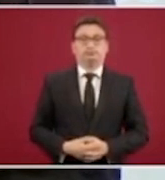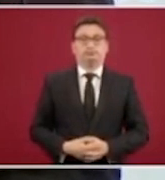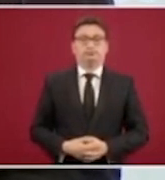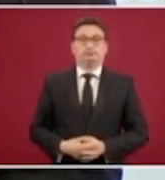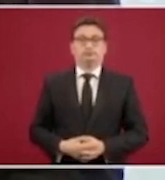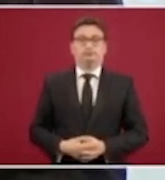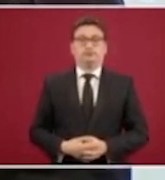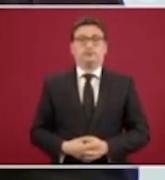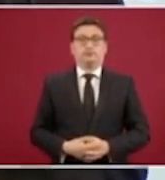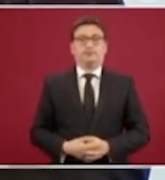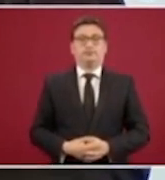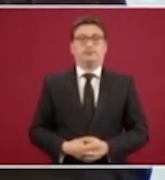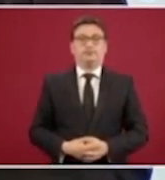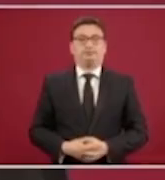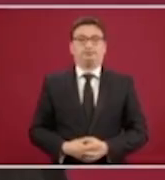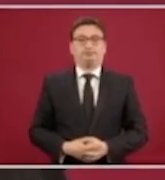Lo mismo en el caso